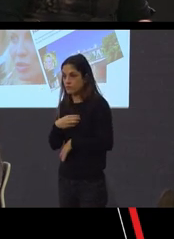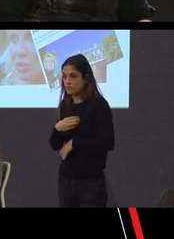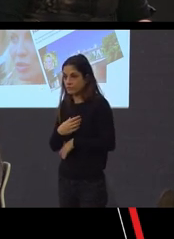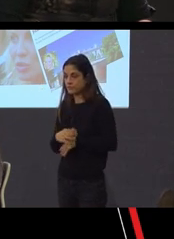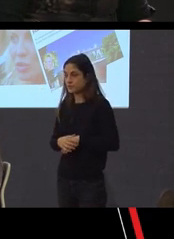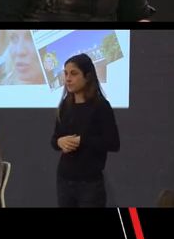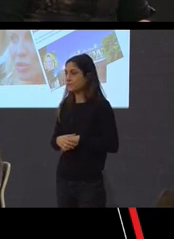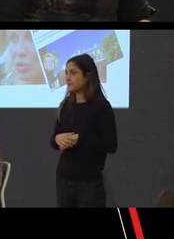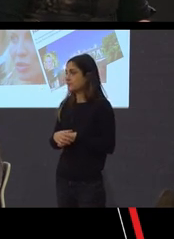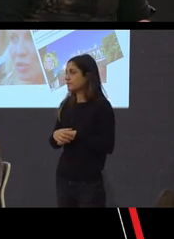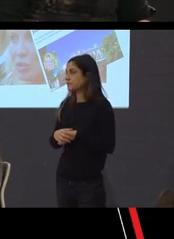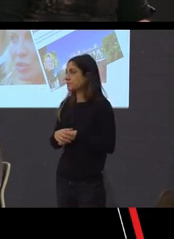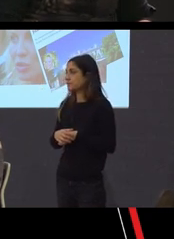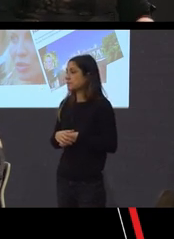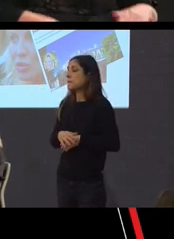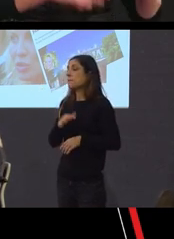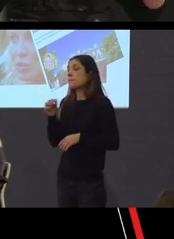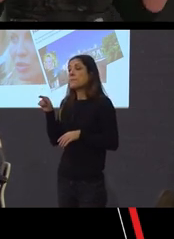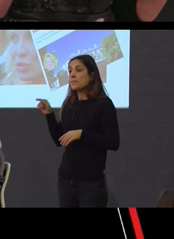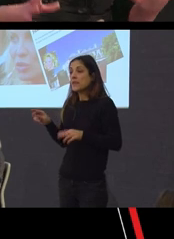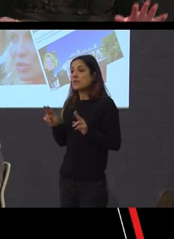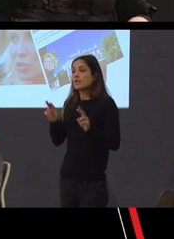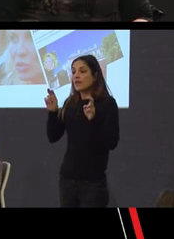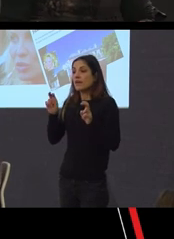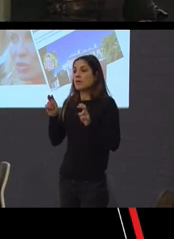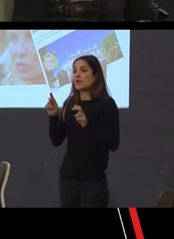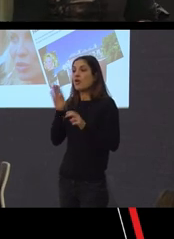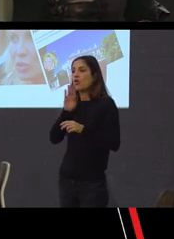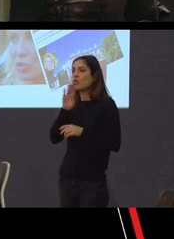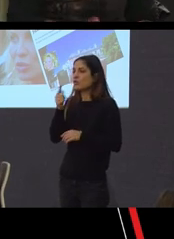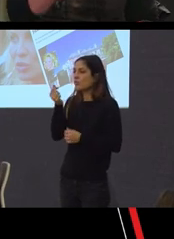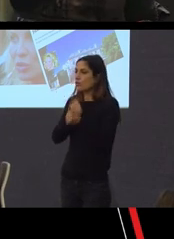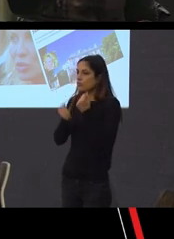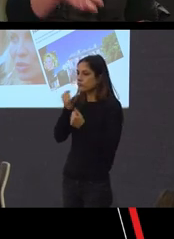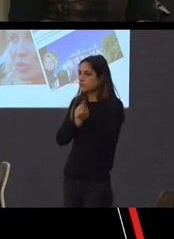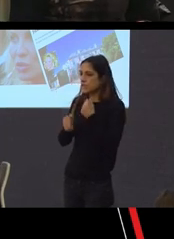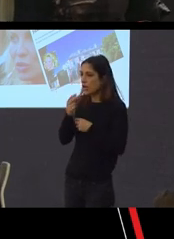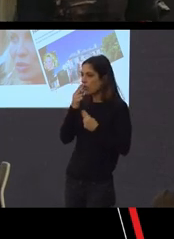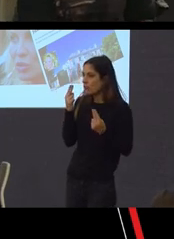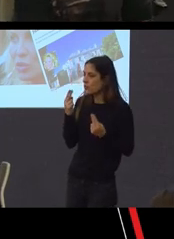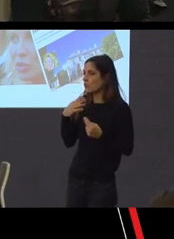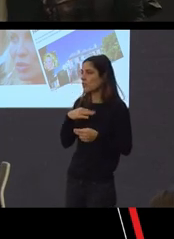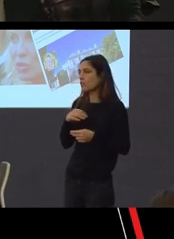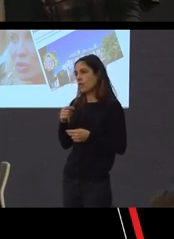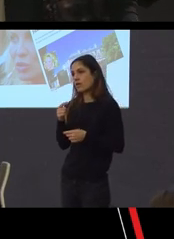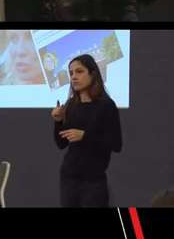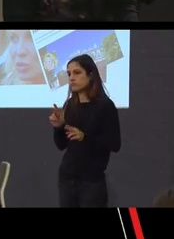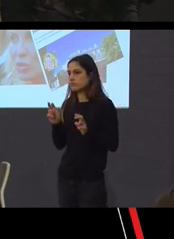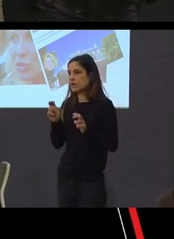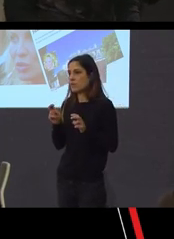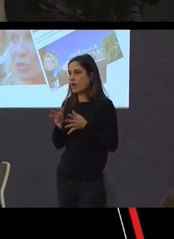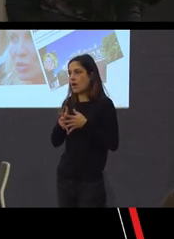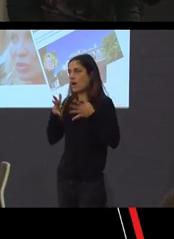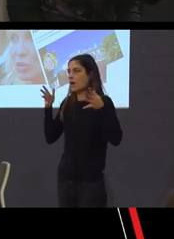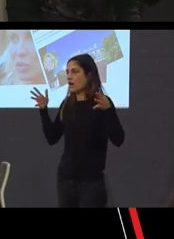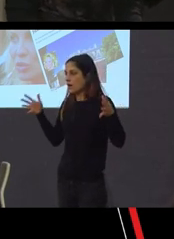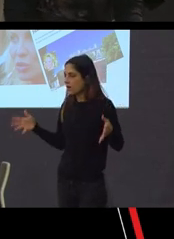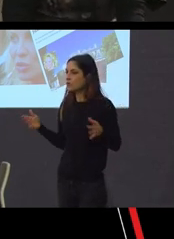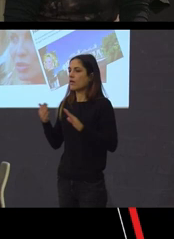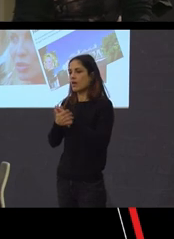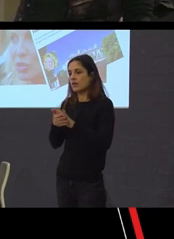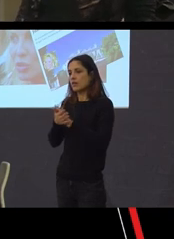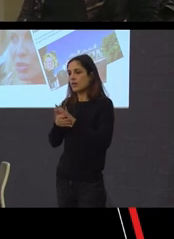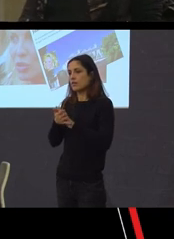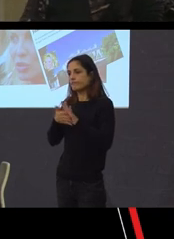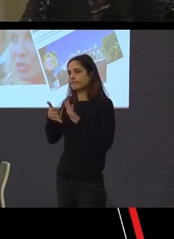E este, o da malversación de fondos públicos, podería ser un capítulo moi amplio, ou a centrar en dúas cousas nada